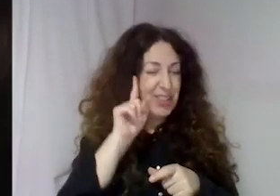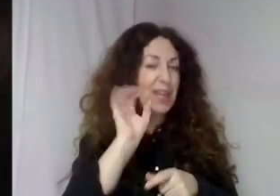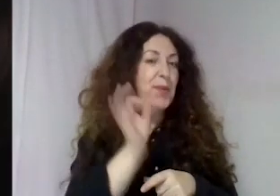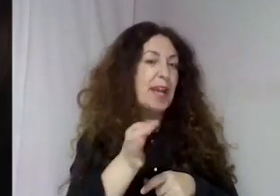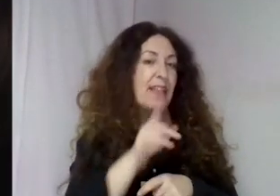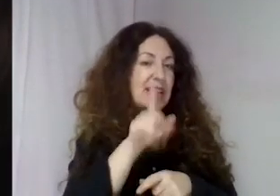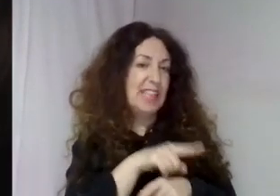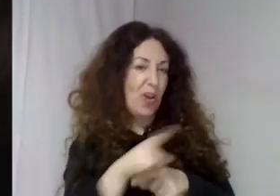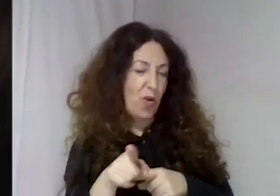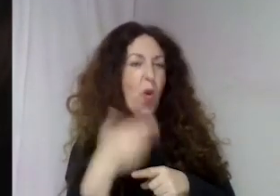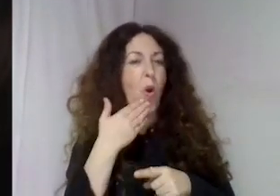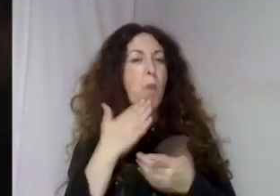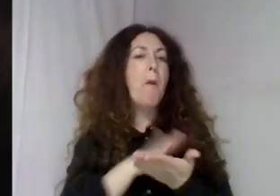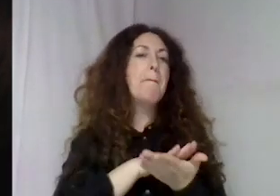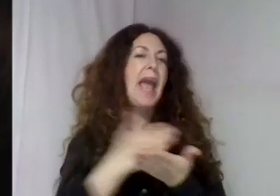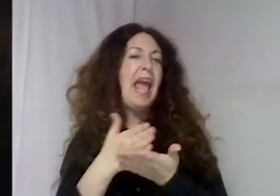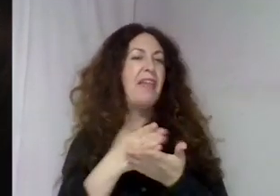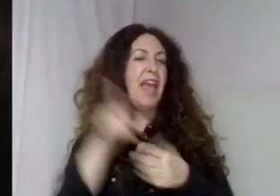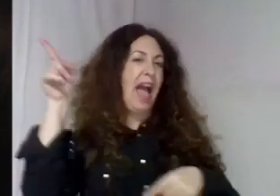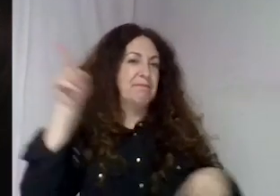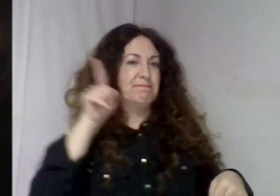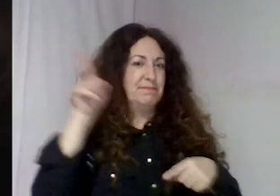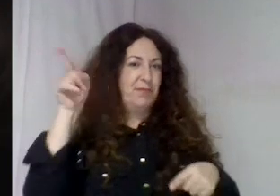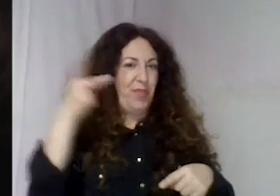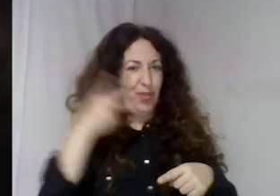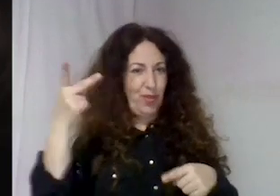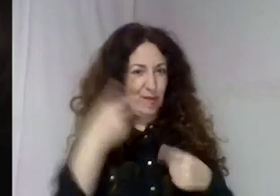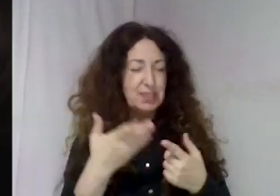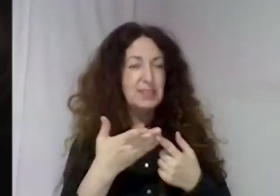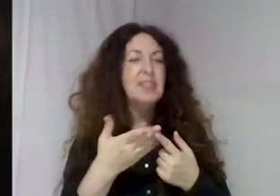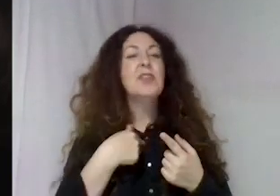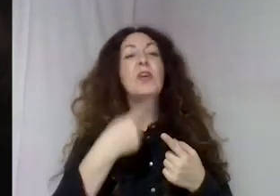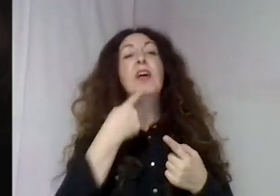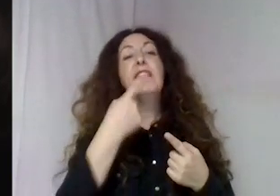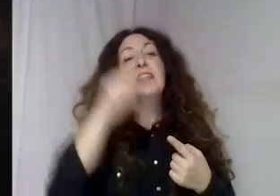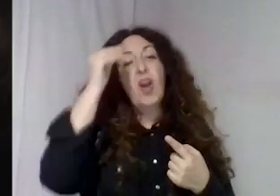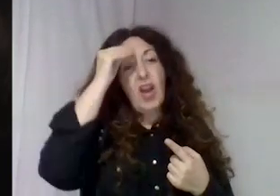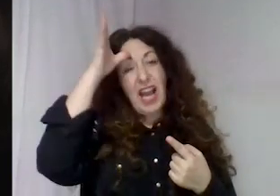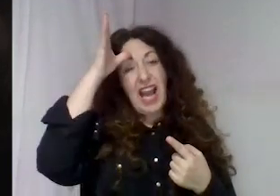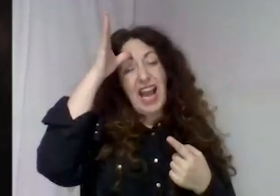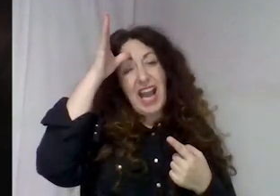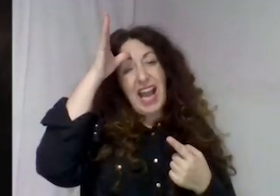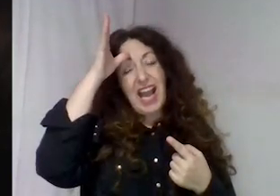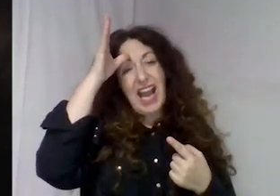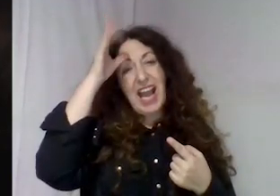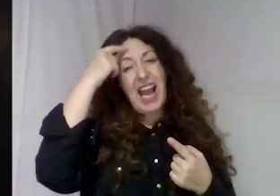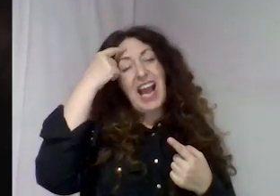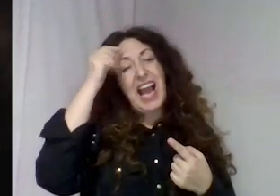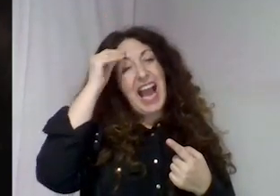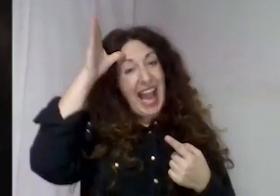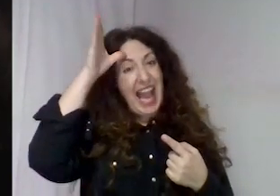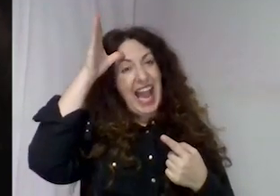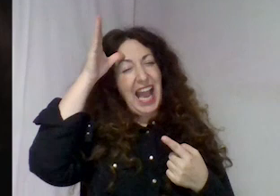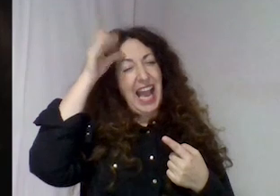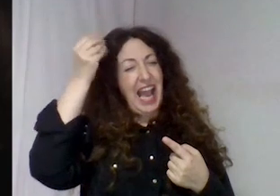Buenas tardes. Bueno, yo he venido a casi todas las conferencias, no a todas, y de alguna manera me